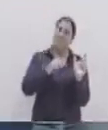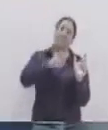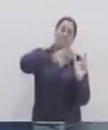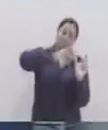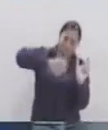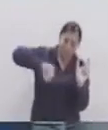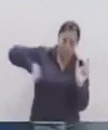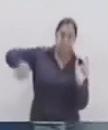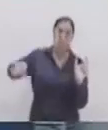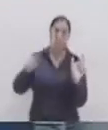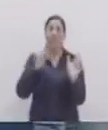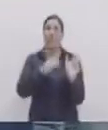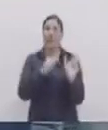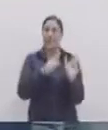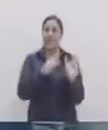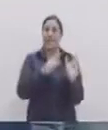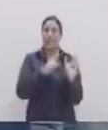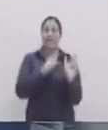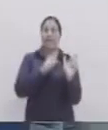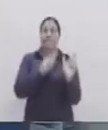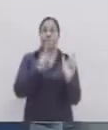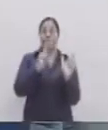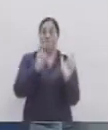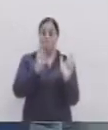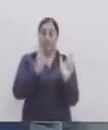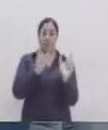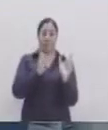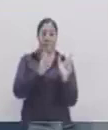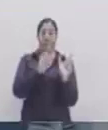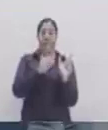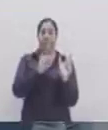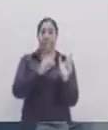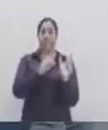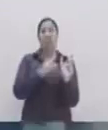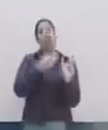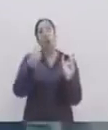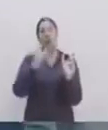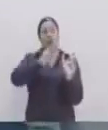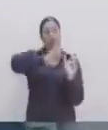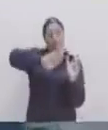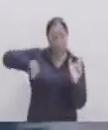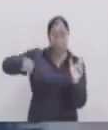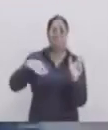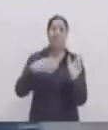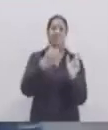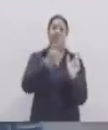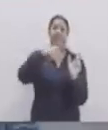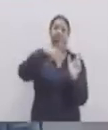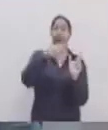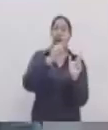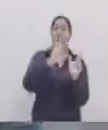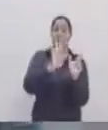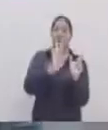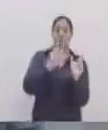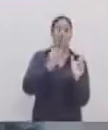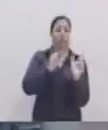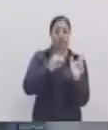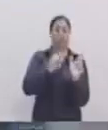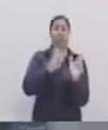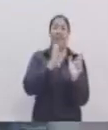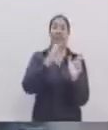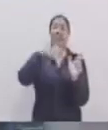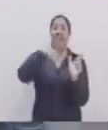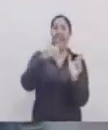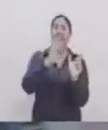verboides regulares e irregulares. Por eso es que tenemos ado, ido y aparte to, so, cho. Y gerundio terminan en ando y